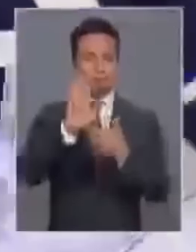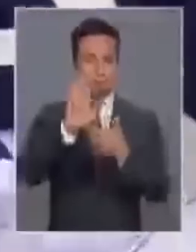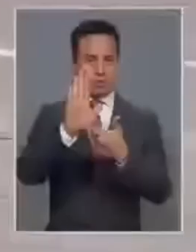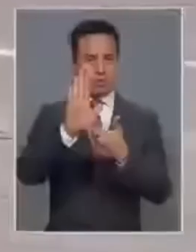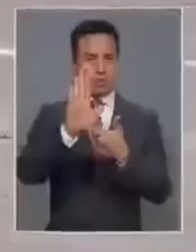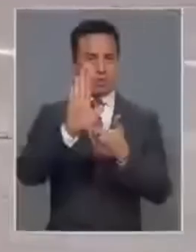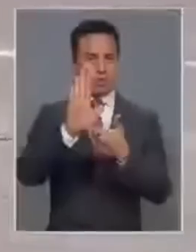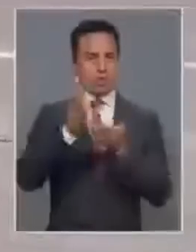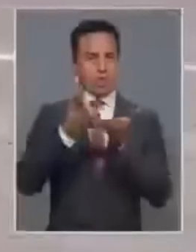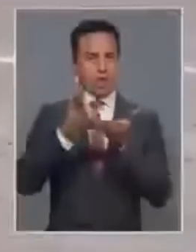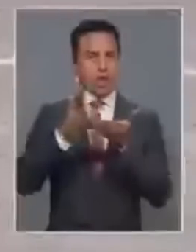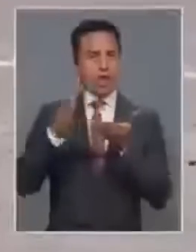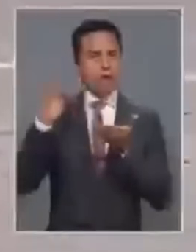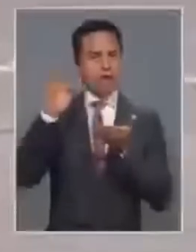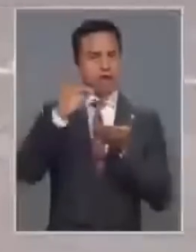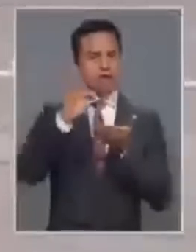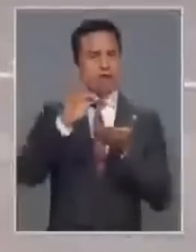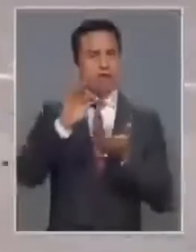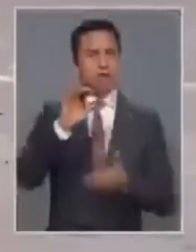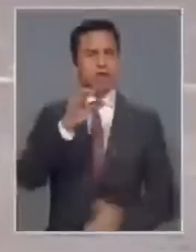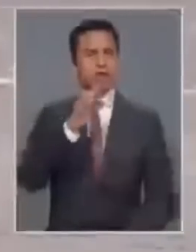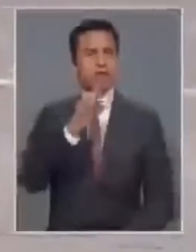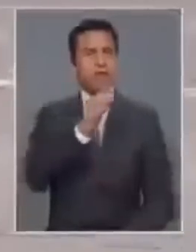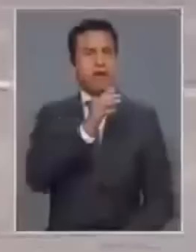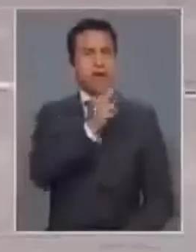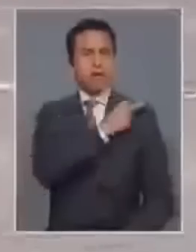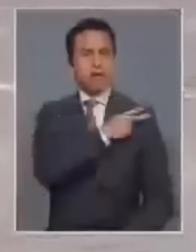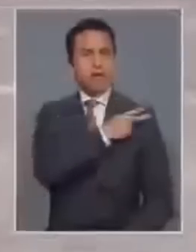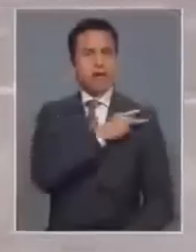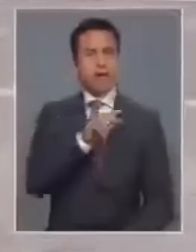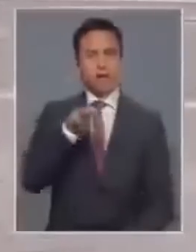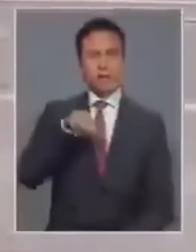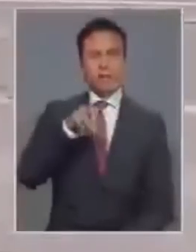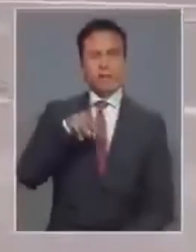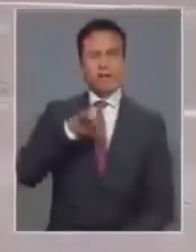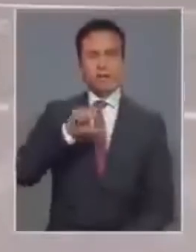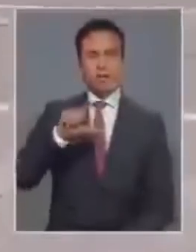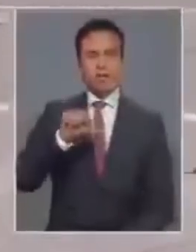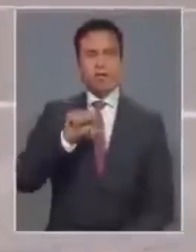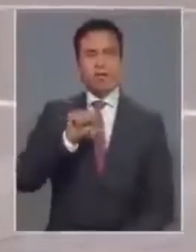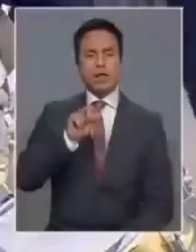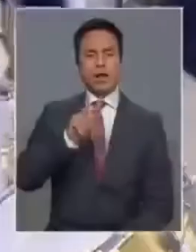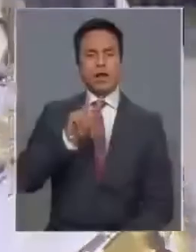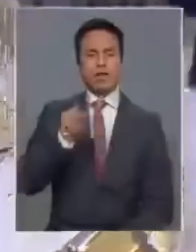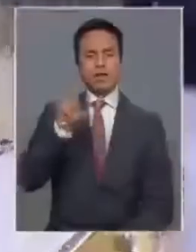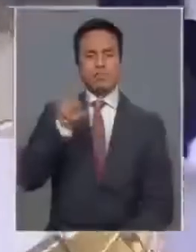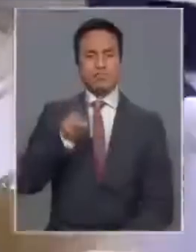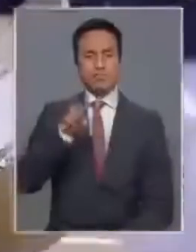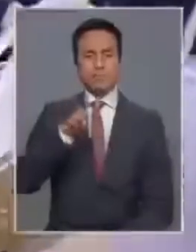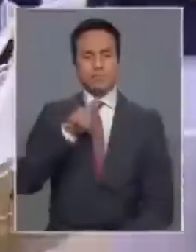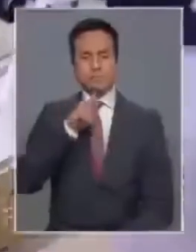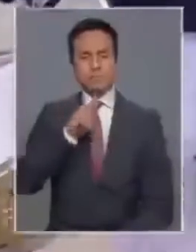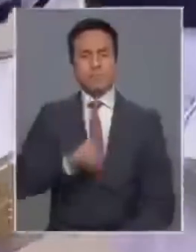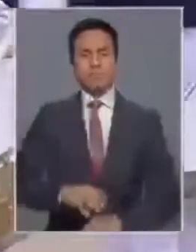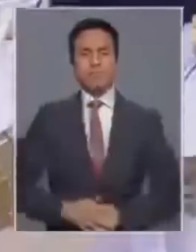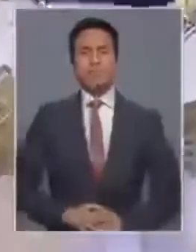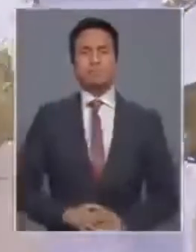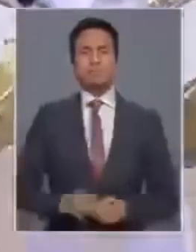aviación Capitán Manuel Ábalos Prado. Ah, de aviación son ellos.